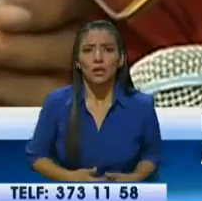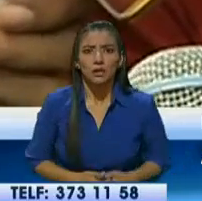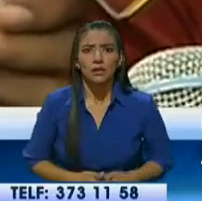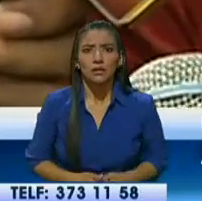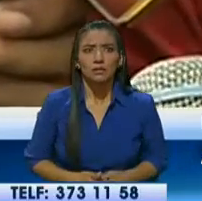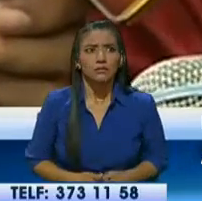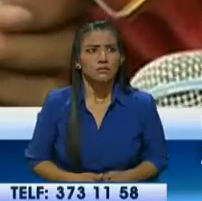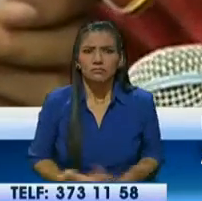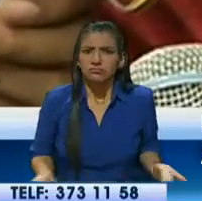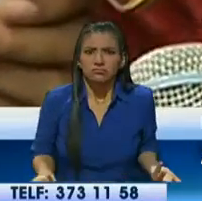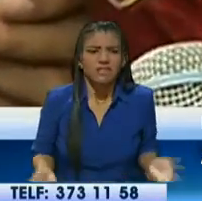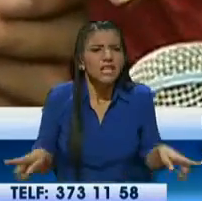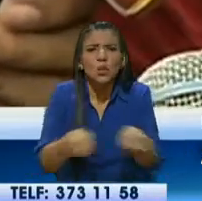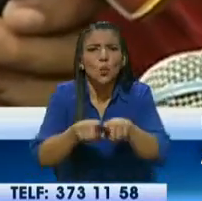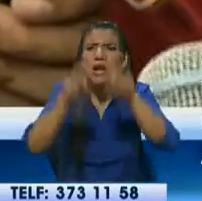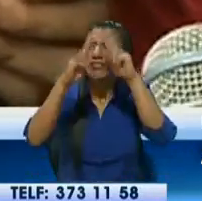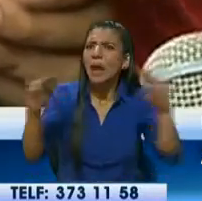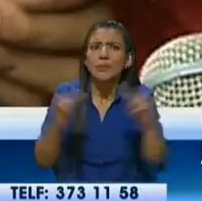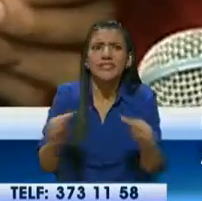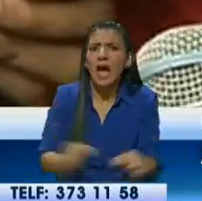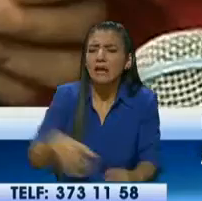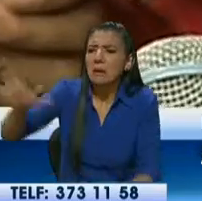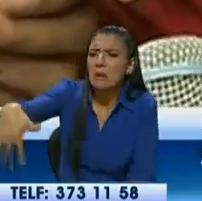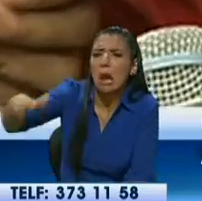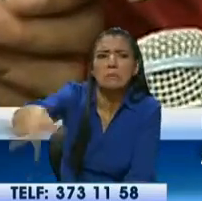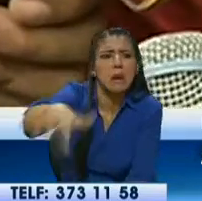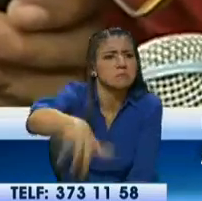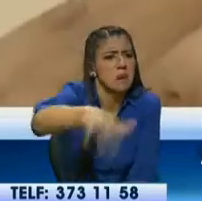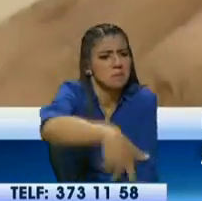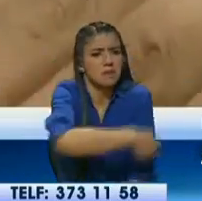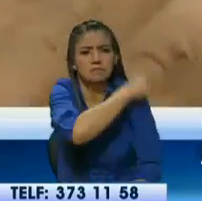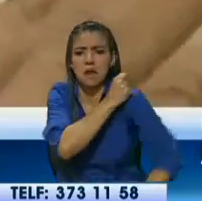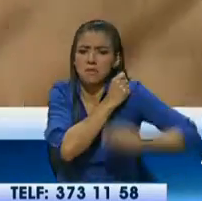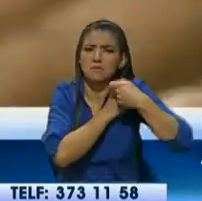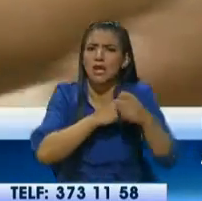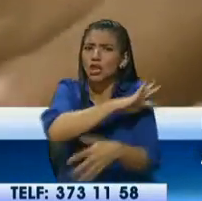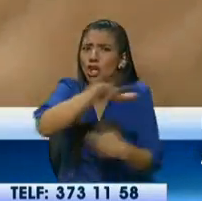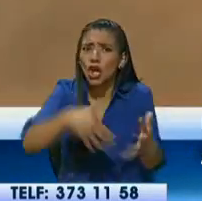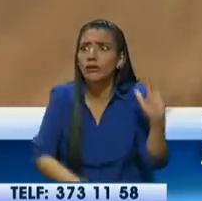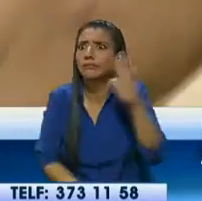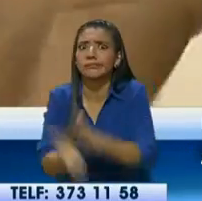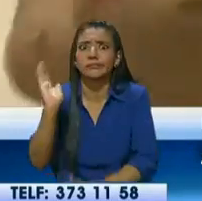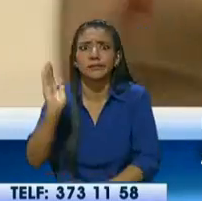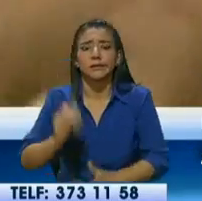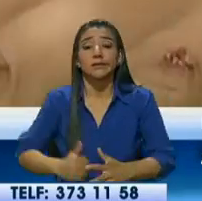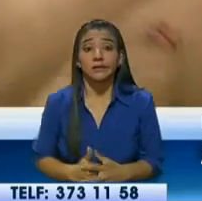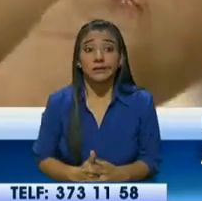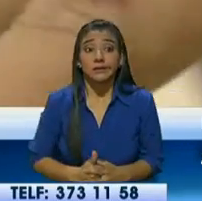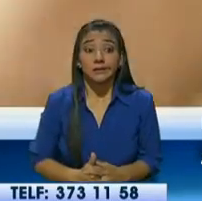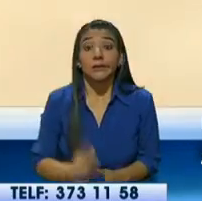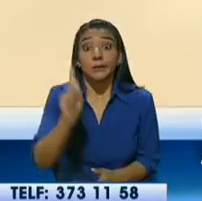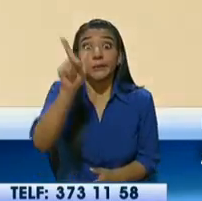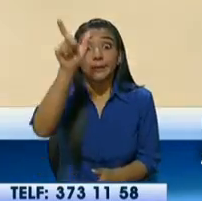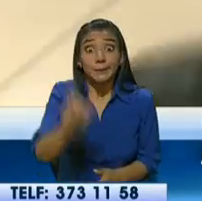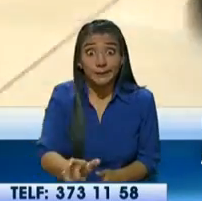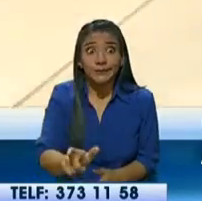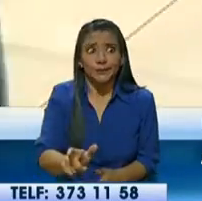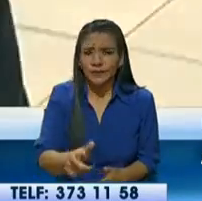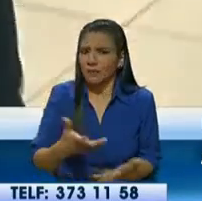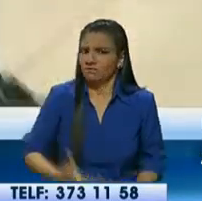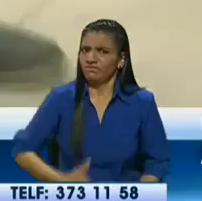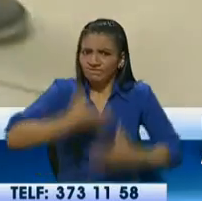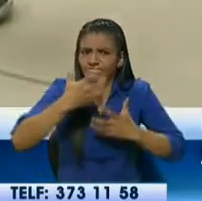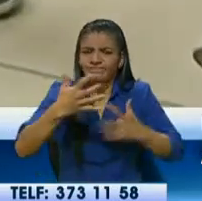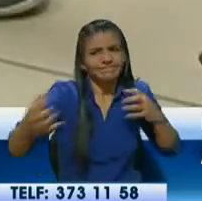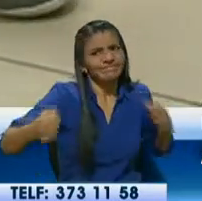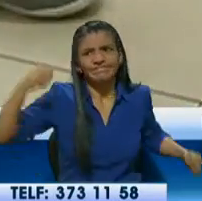como que si fuera Papá Noel en Navidad. Se iban llevando todos los bolsos, las carteras. Además, uno de los afectados se enfrentó a los puños con